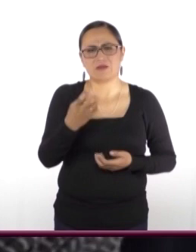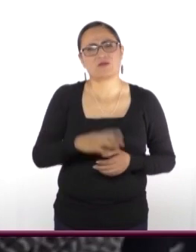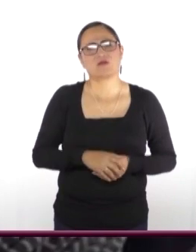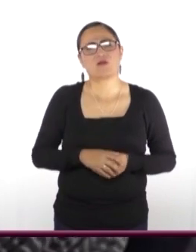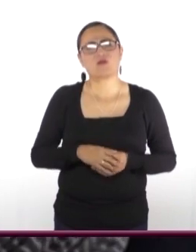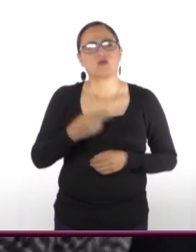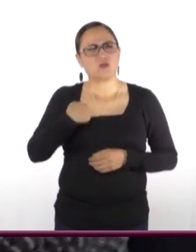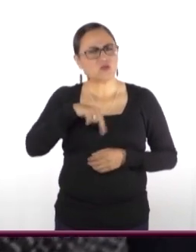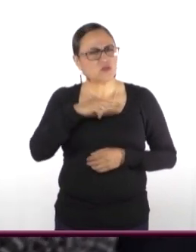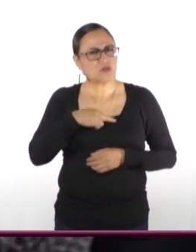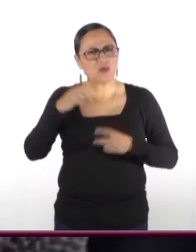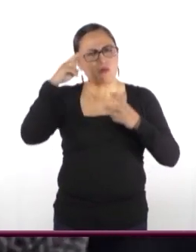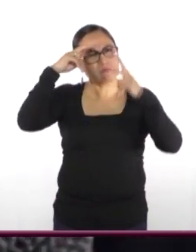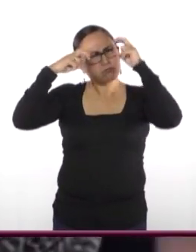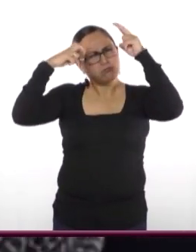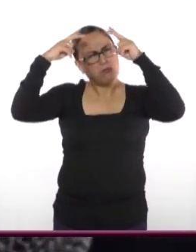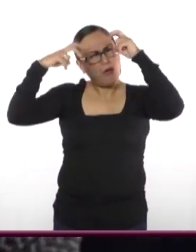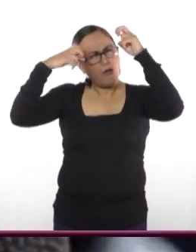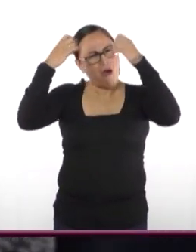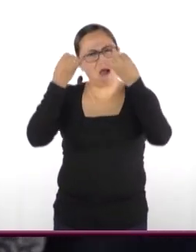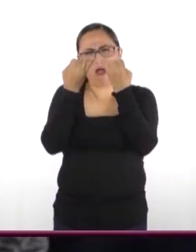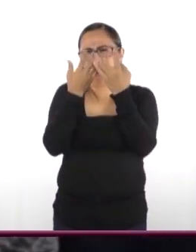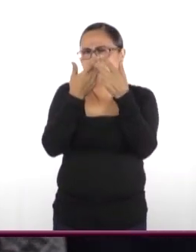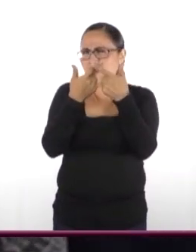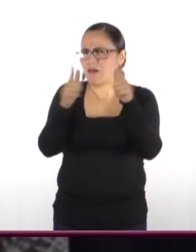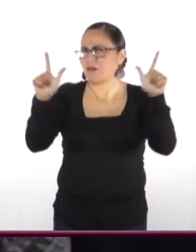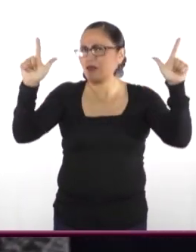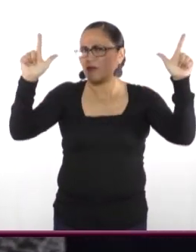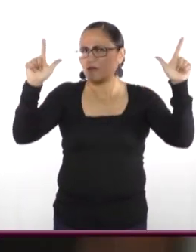esta característica que tenemos de poder imaginar.